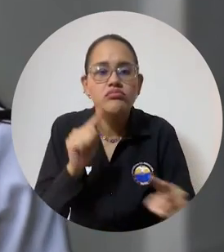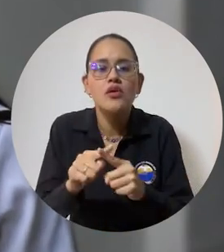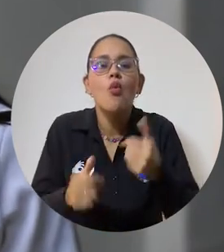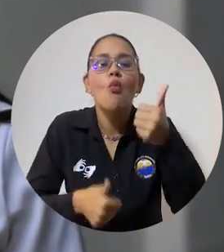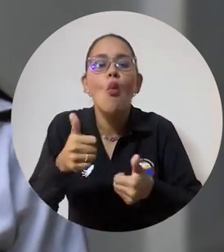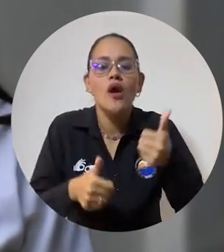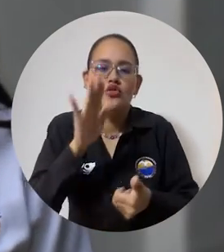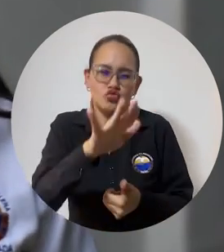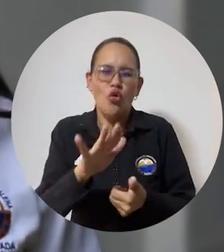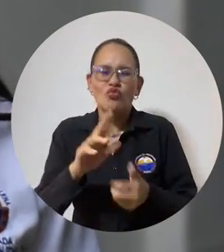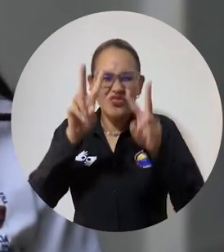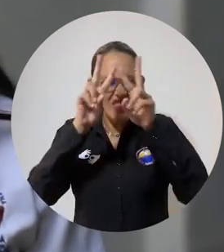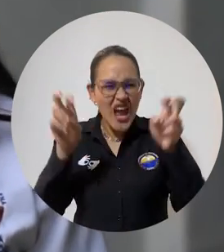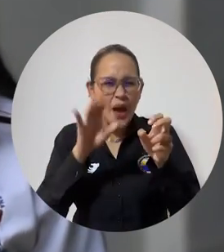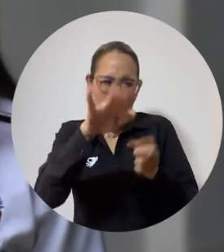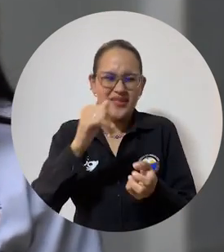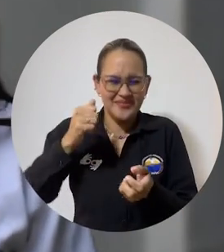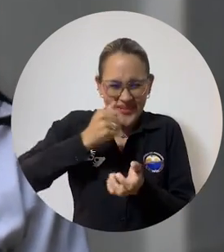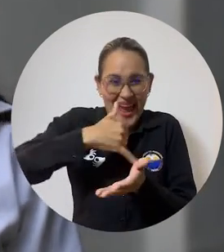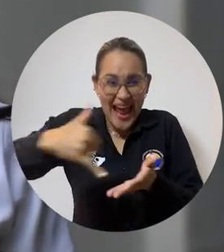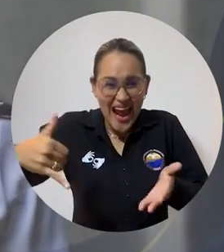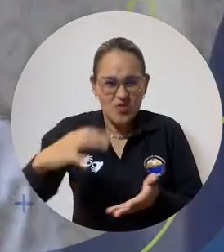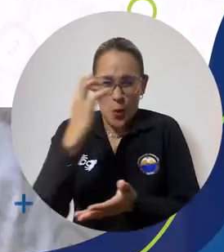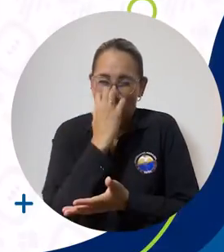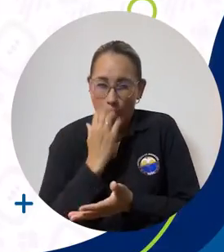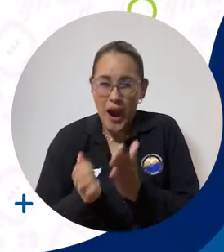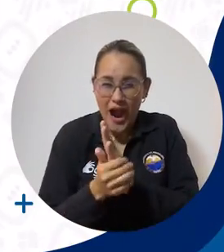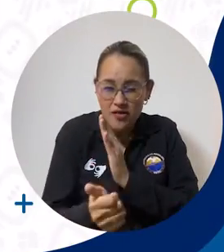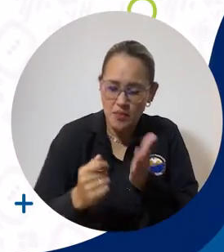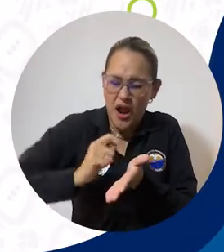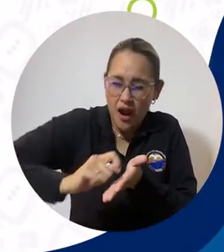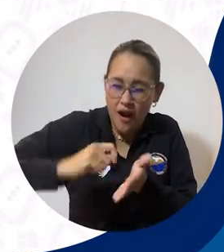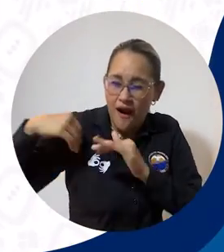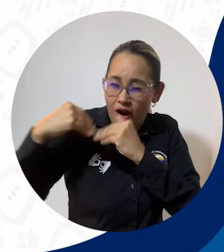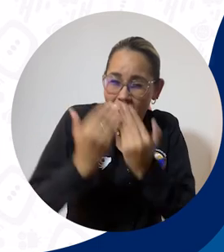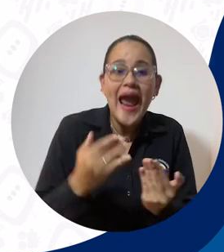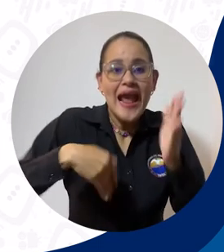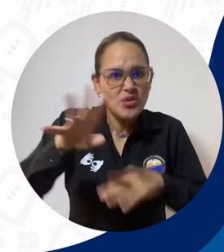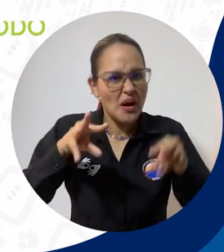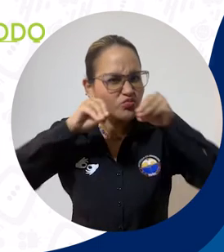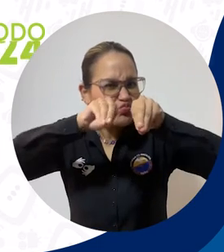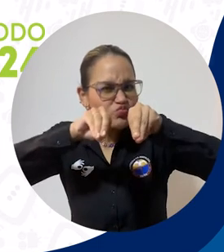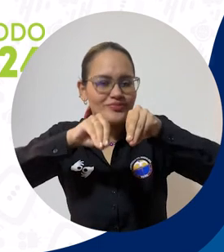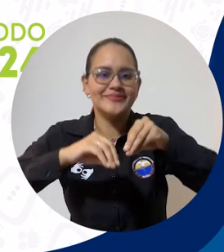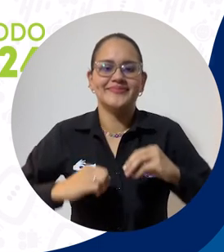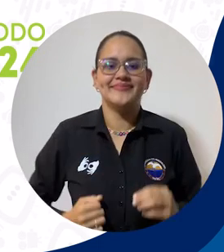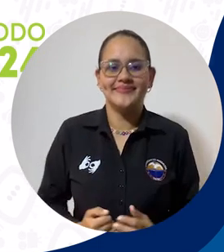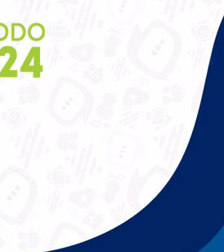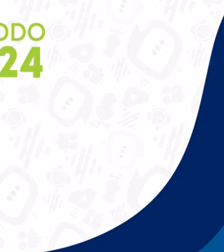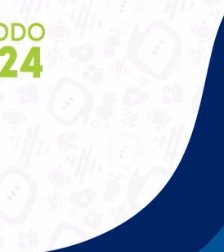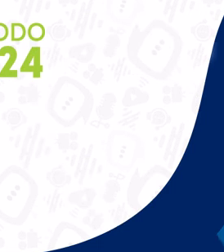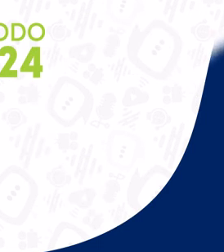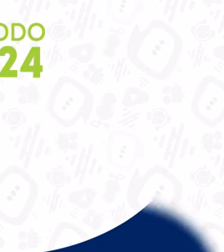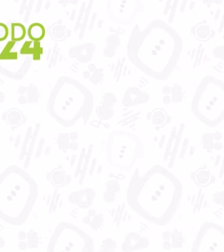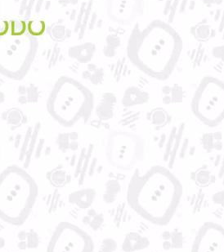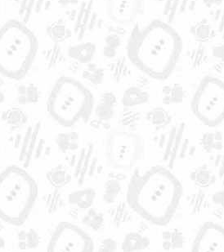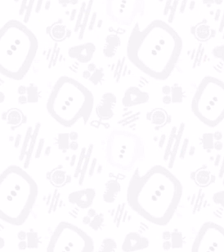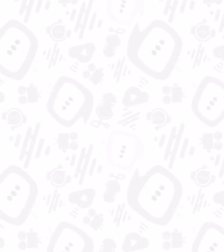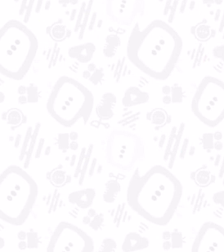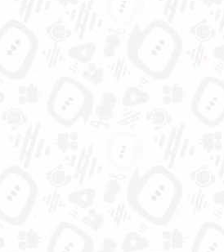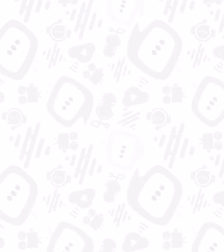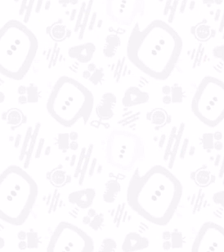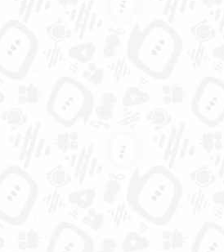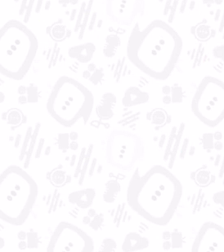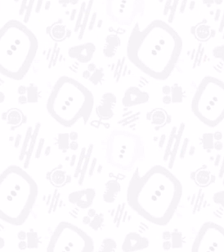conservar y preservar el patrimonio cultural que nos dejó nuestro novel. Universidad de Magdalena, aún más influyente e